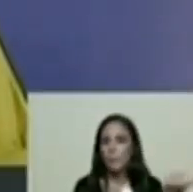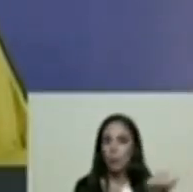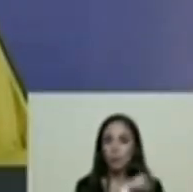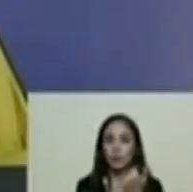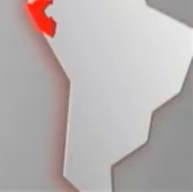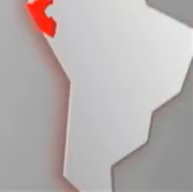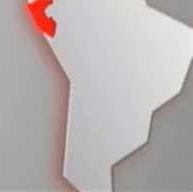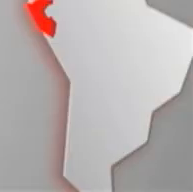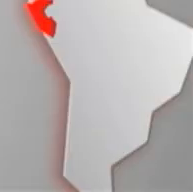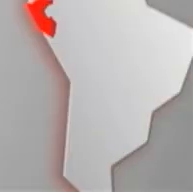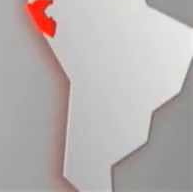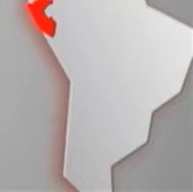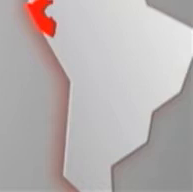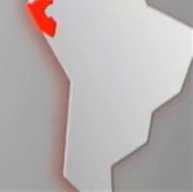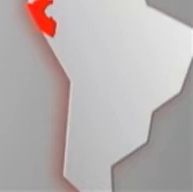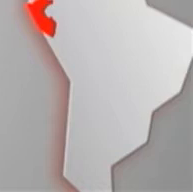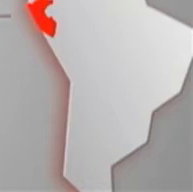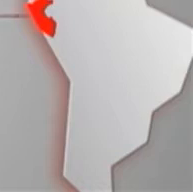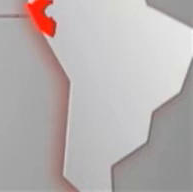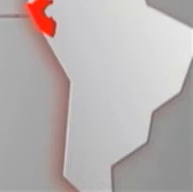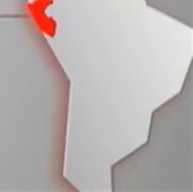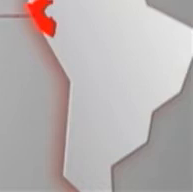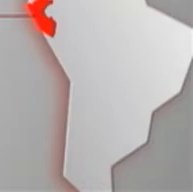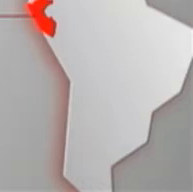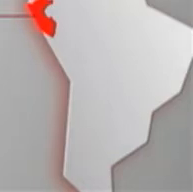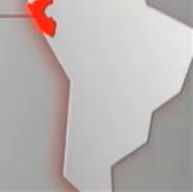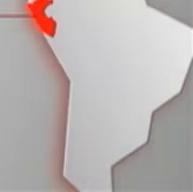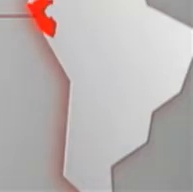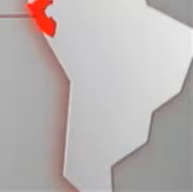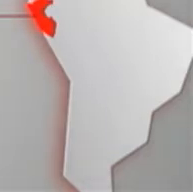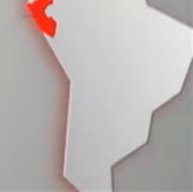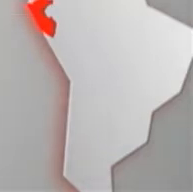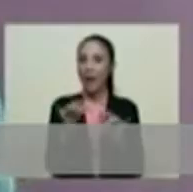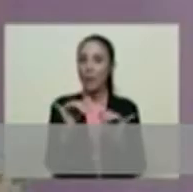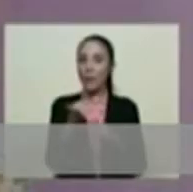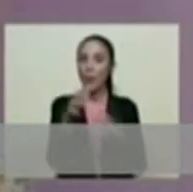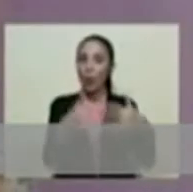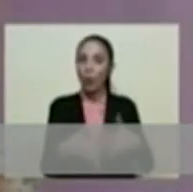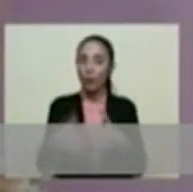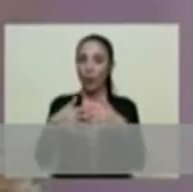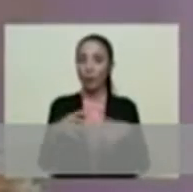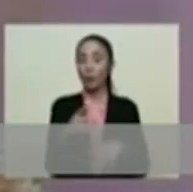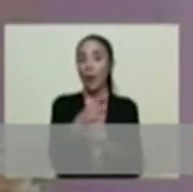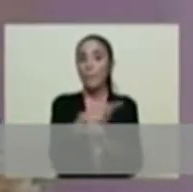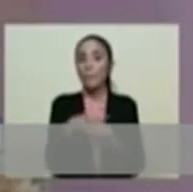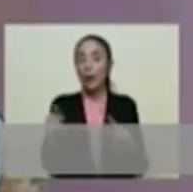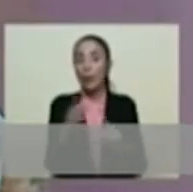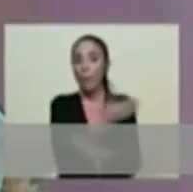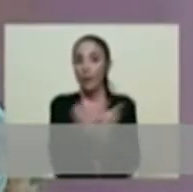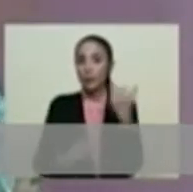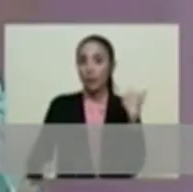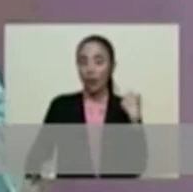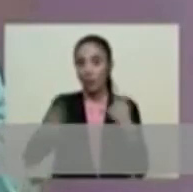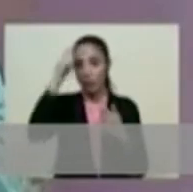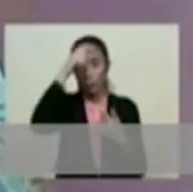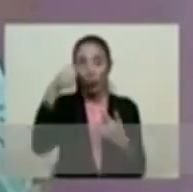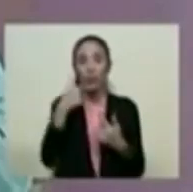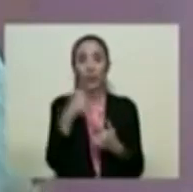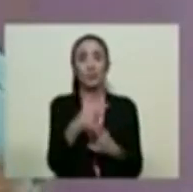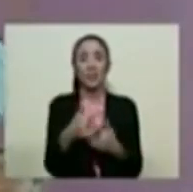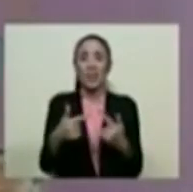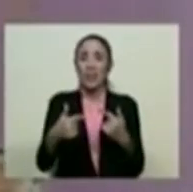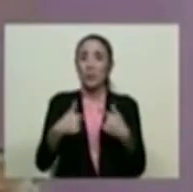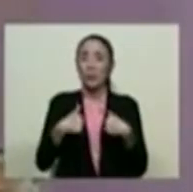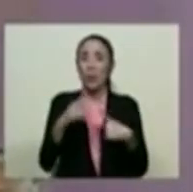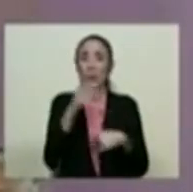tierras, decidió que no acudirá al encuentro hemisférico. Donald Trump dice que él no va a Lima porque no tiene tiempo, porque